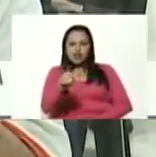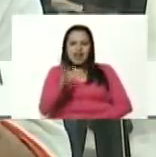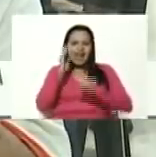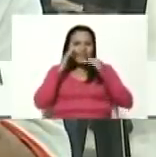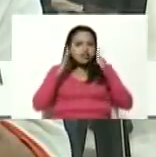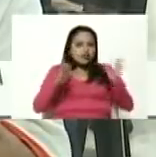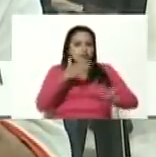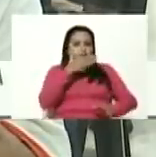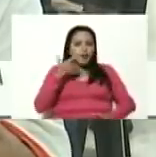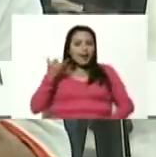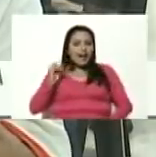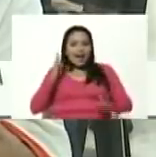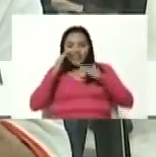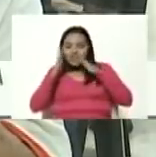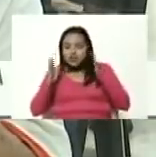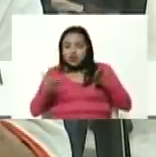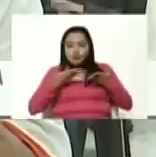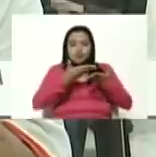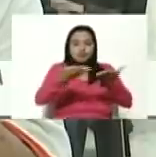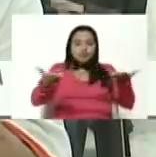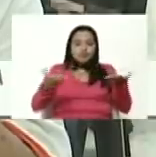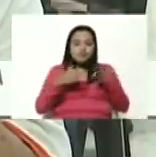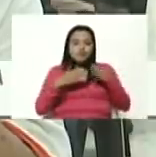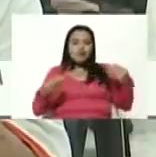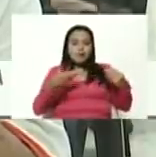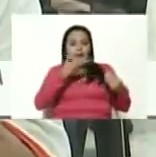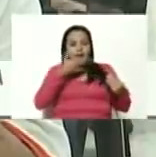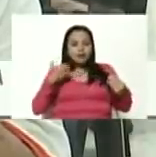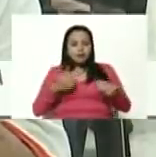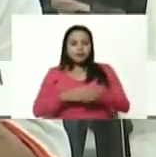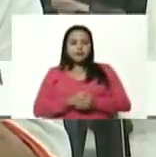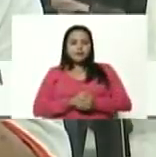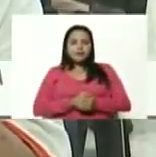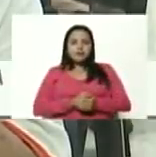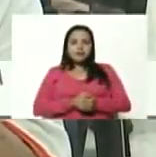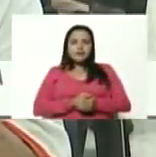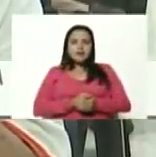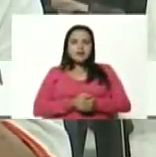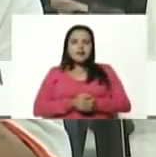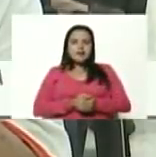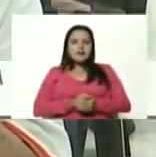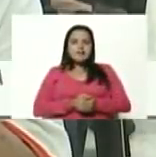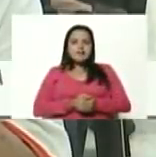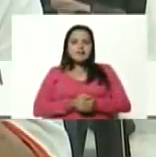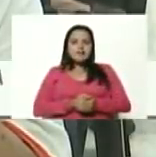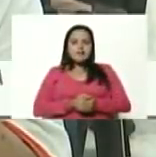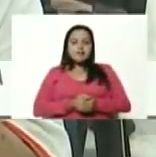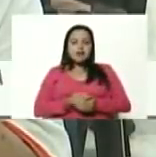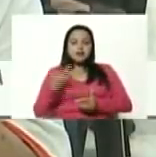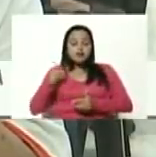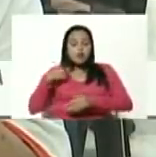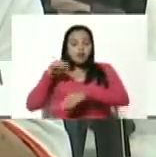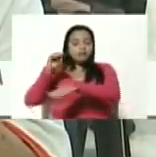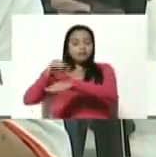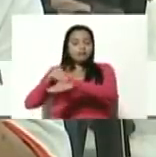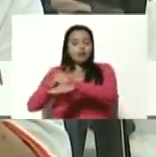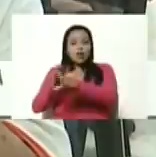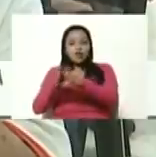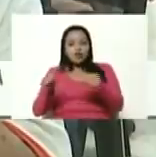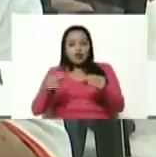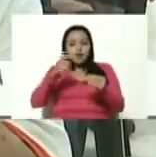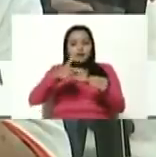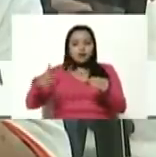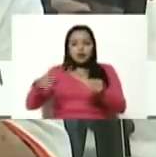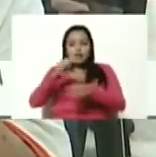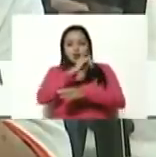nos está atendiendo a todito de lo mejor. Y le llamo a todos los compatriotas de aquí del